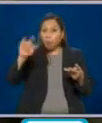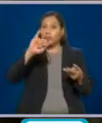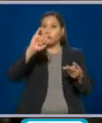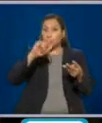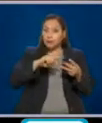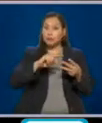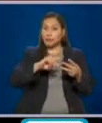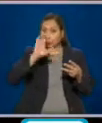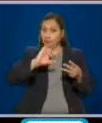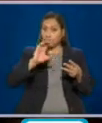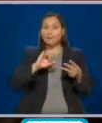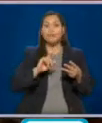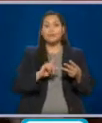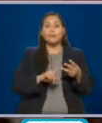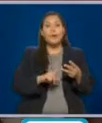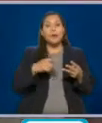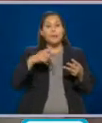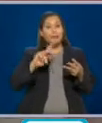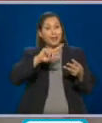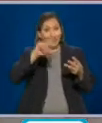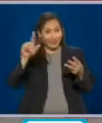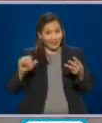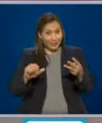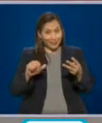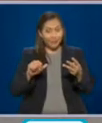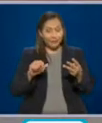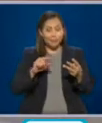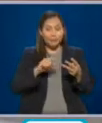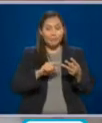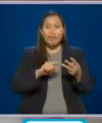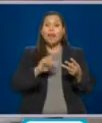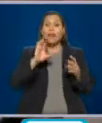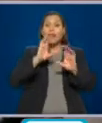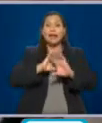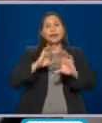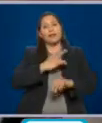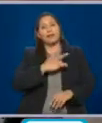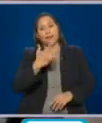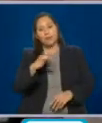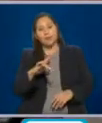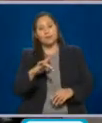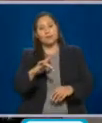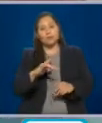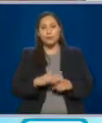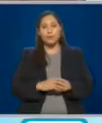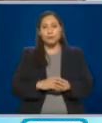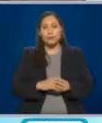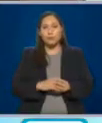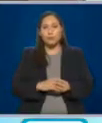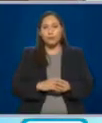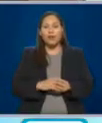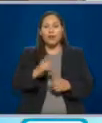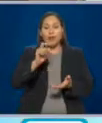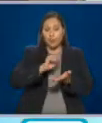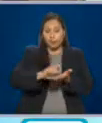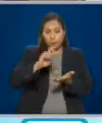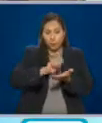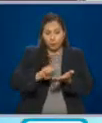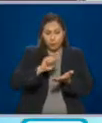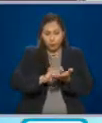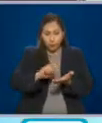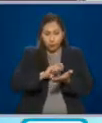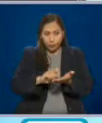González, La bailé en el kinder, pero luego como cantante romántico hizo este crossover y como cantante romántico